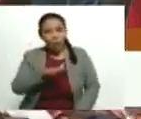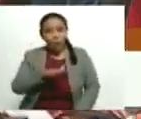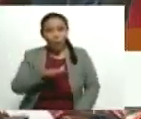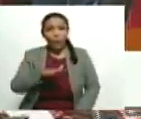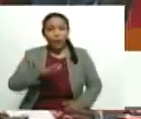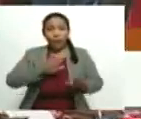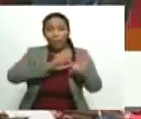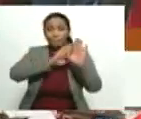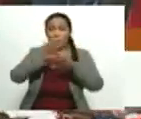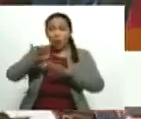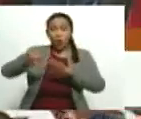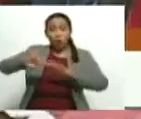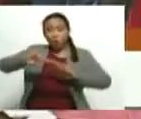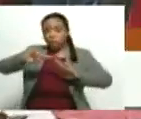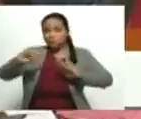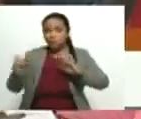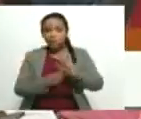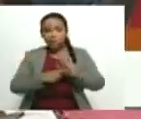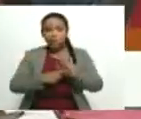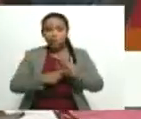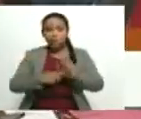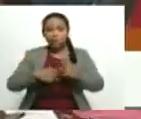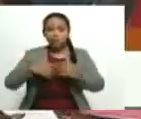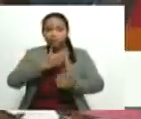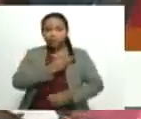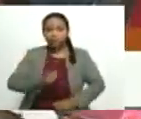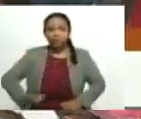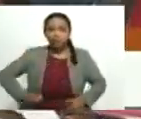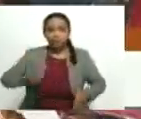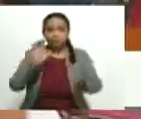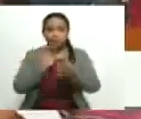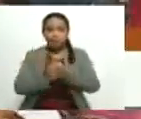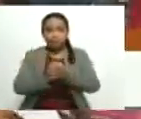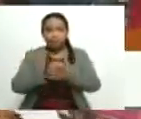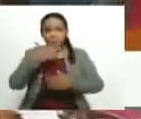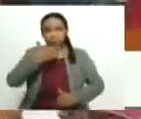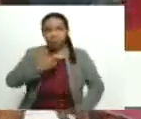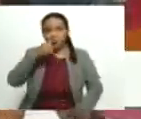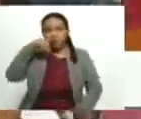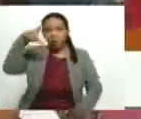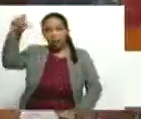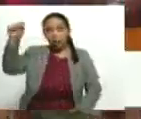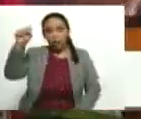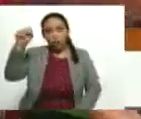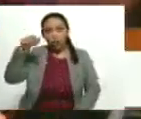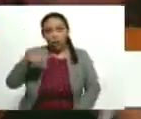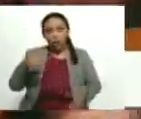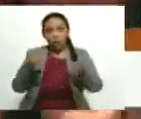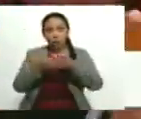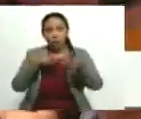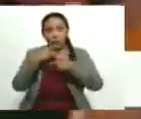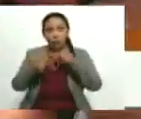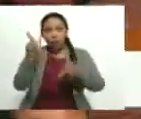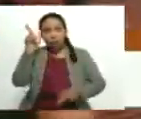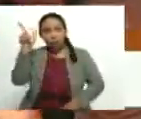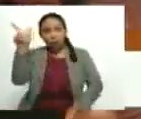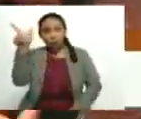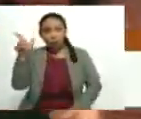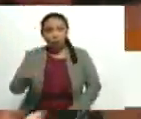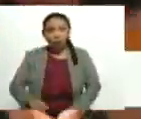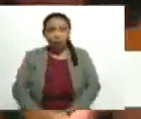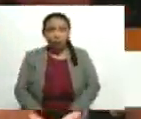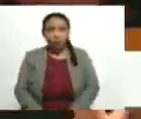todo el apoyo que tiene al compañero presidente Nicolás Maduro desde el Partido Socialista Unido de Venezuela.